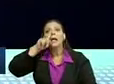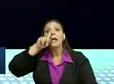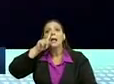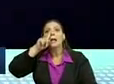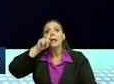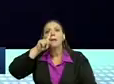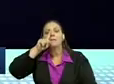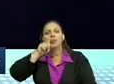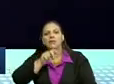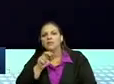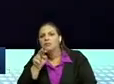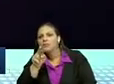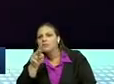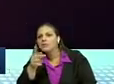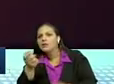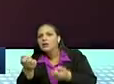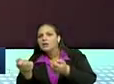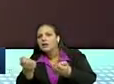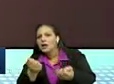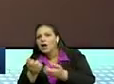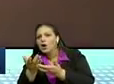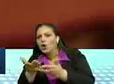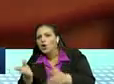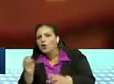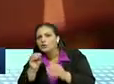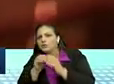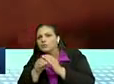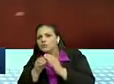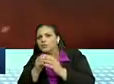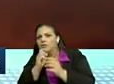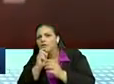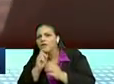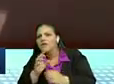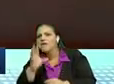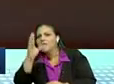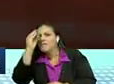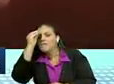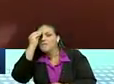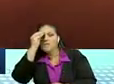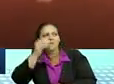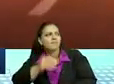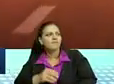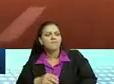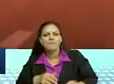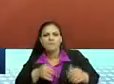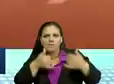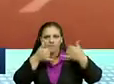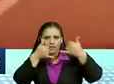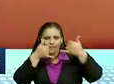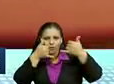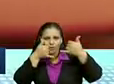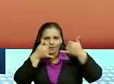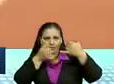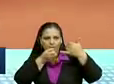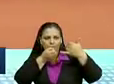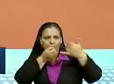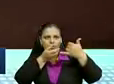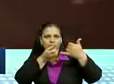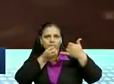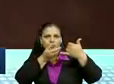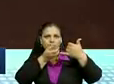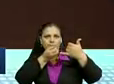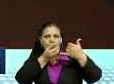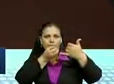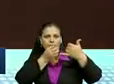y todos los ojos secos. De eso, del cuero salen las correas. Claro que sí. Ahí están. Importante destacar también el trabajo de inteligencia